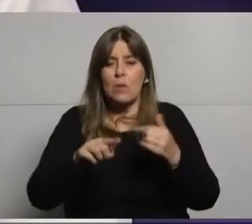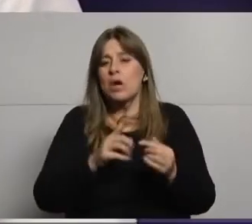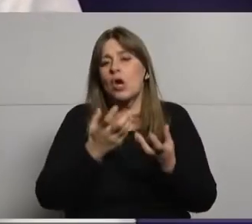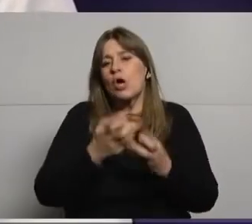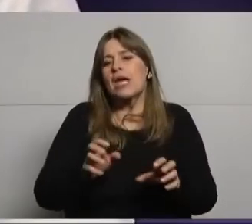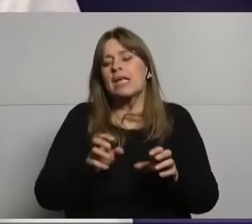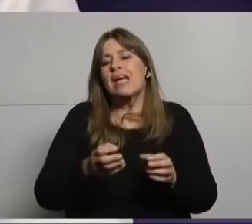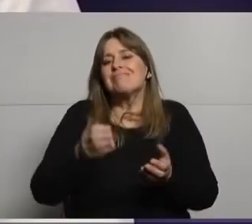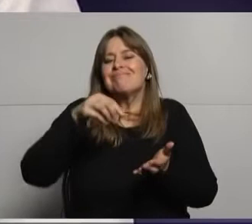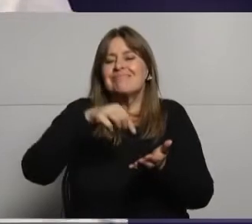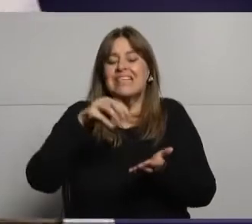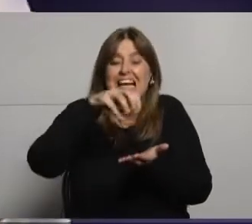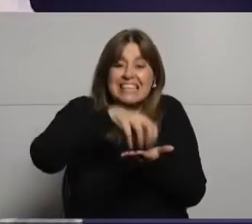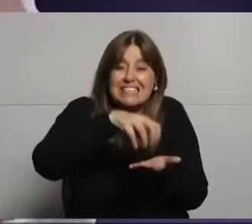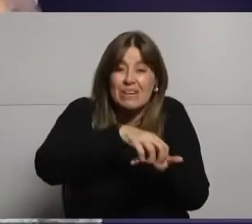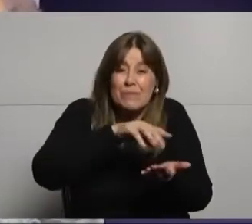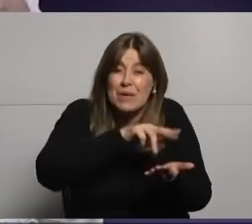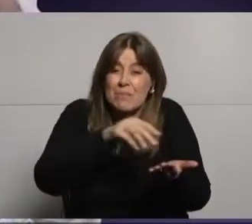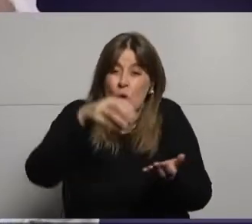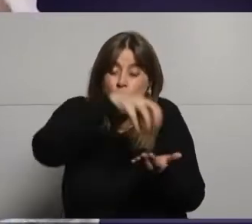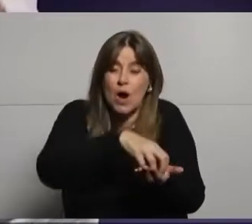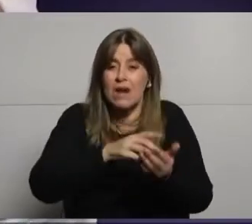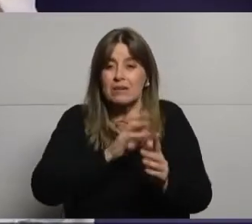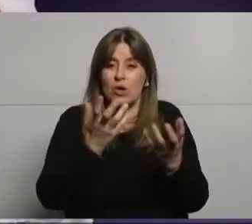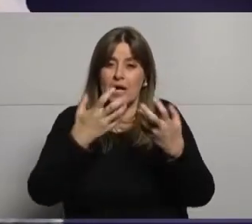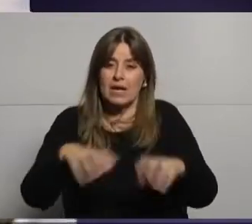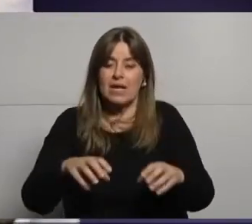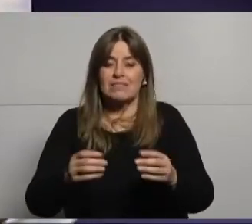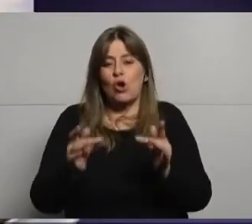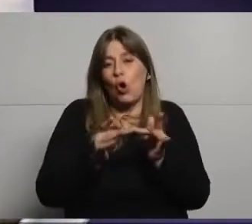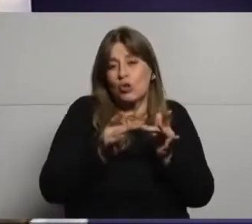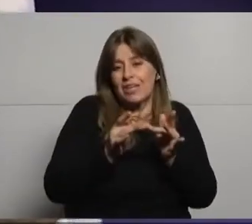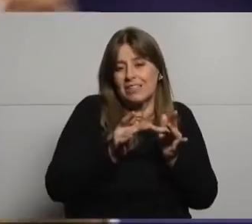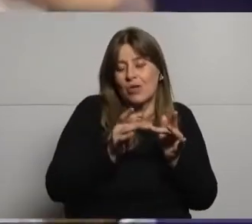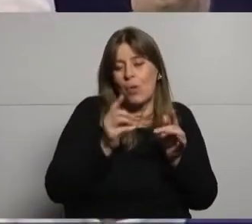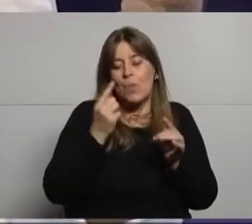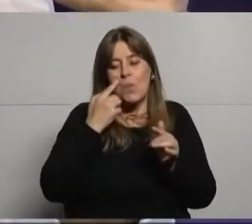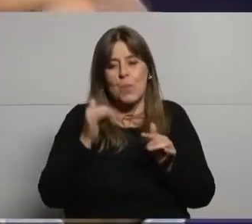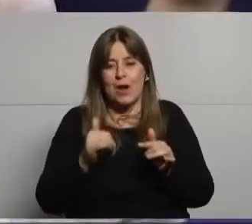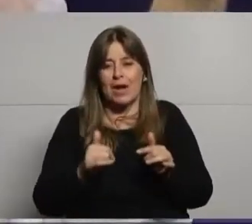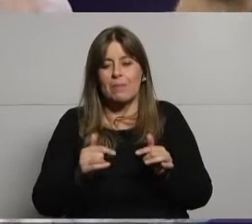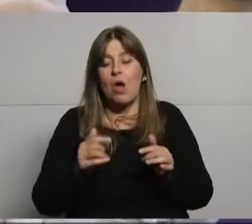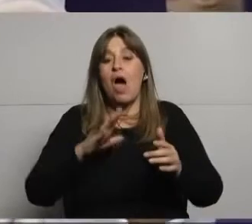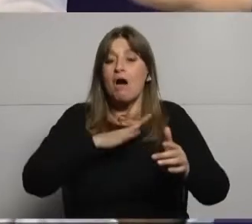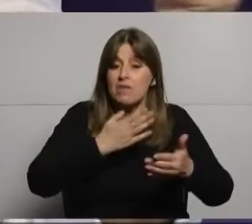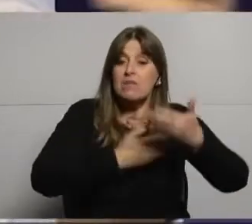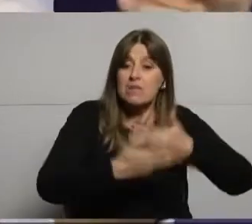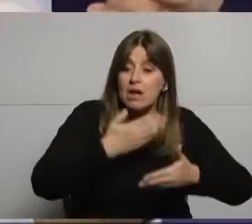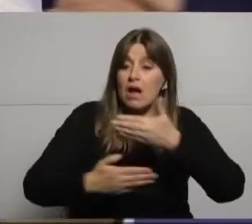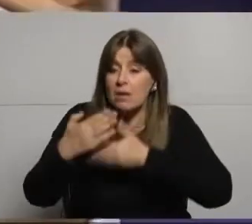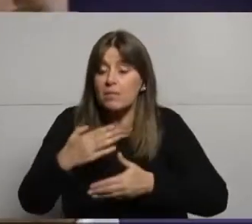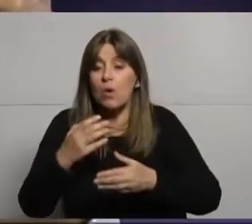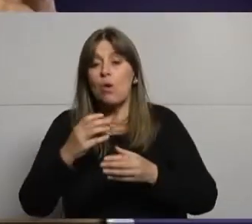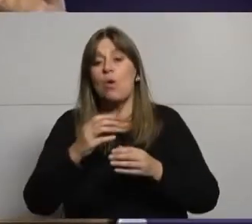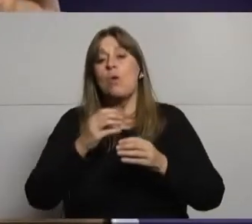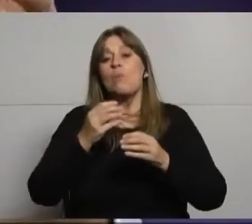la centralización del chequeo de contactos. ¿Sí? Es decir, había intercambio entre los dispositivos por Bluetooth,